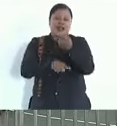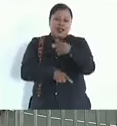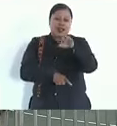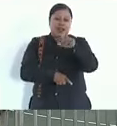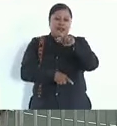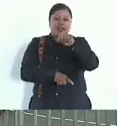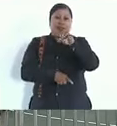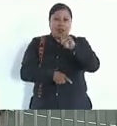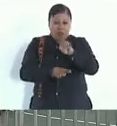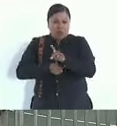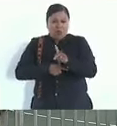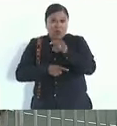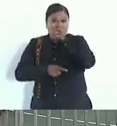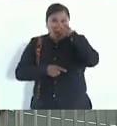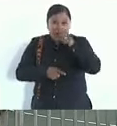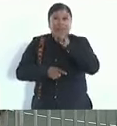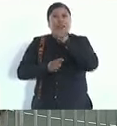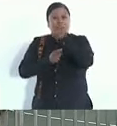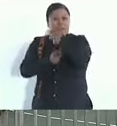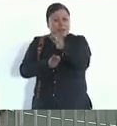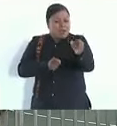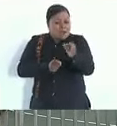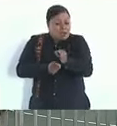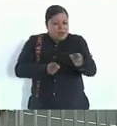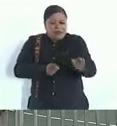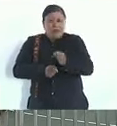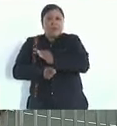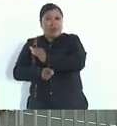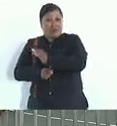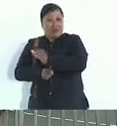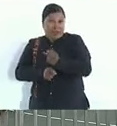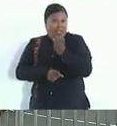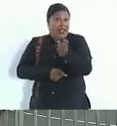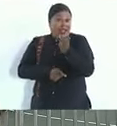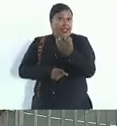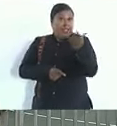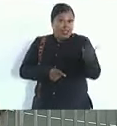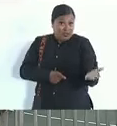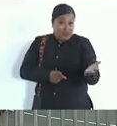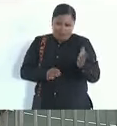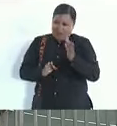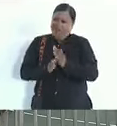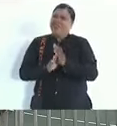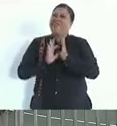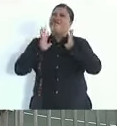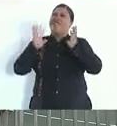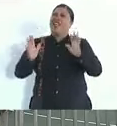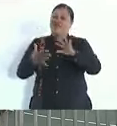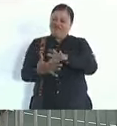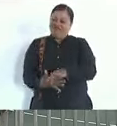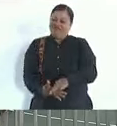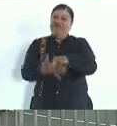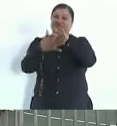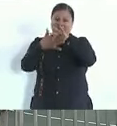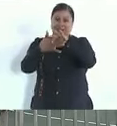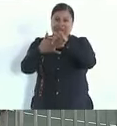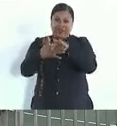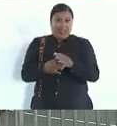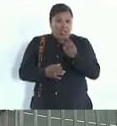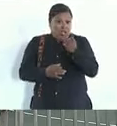los pueblos circunvecinos. Ese día ha llegado y por eso tiene